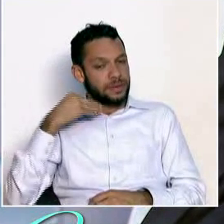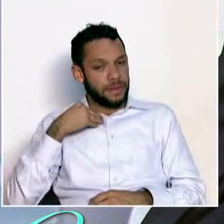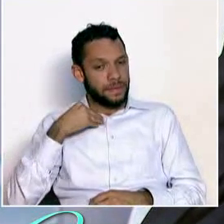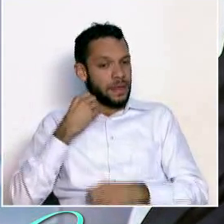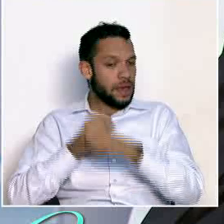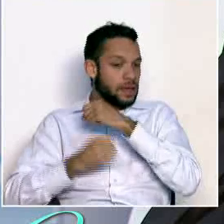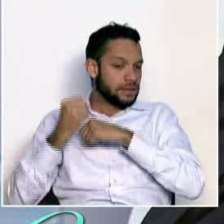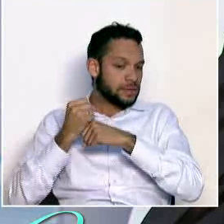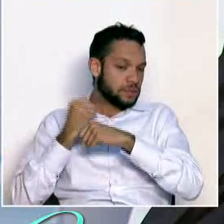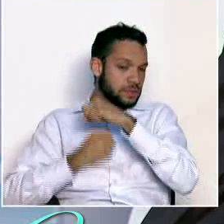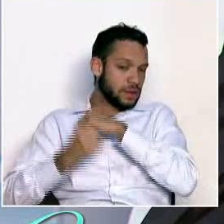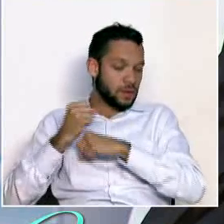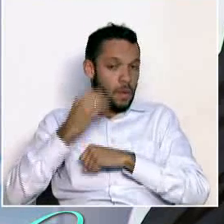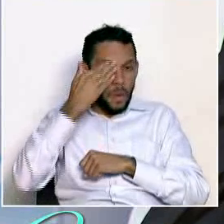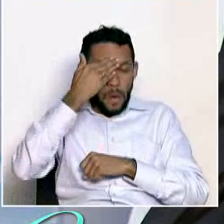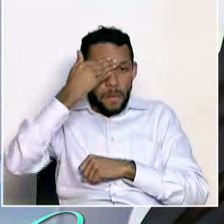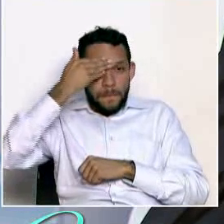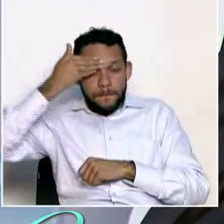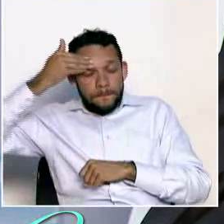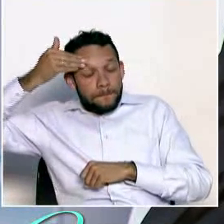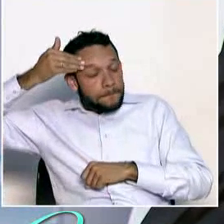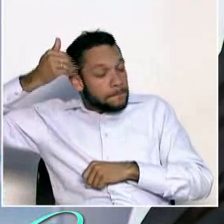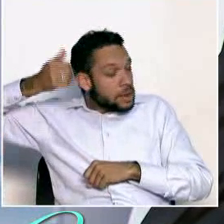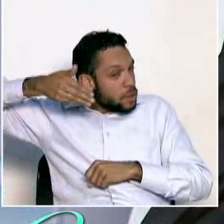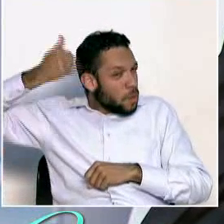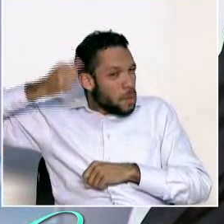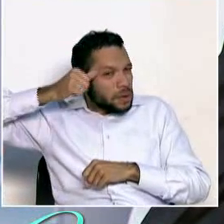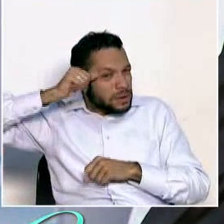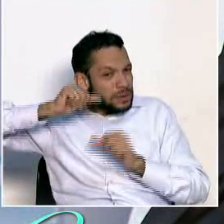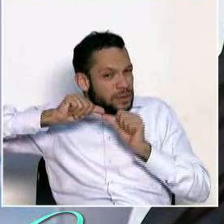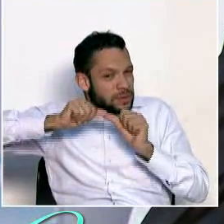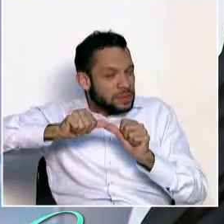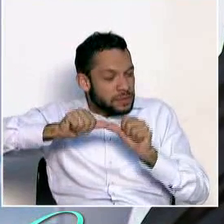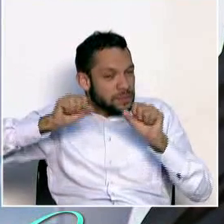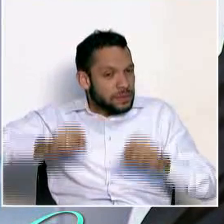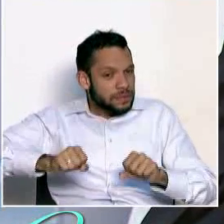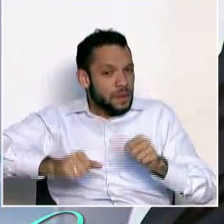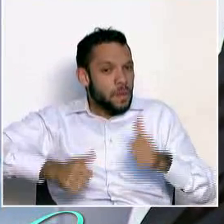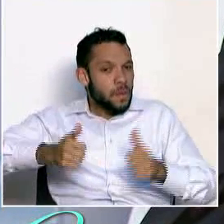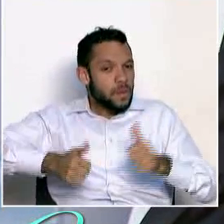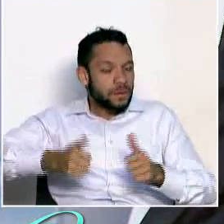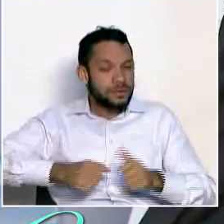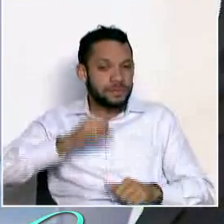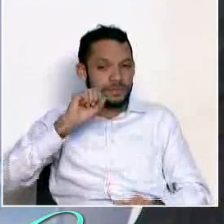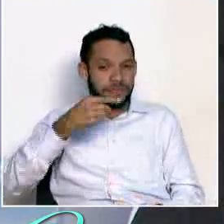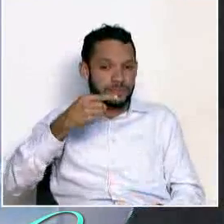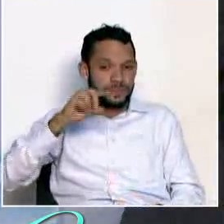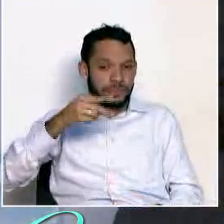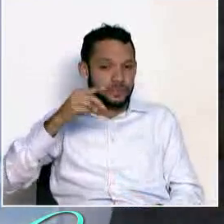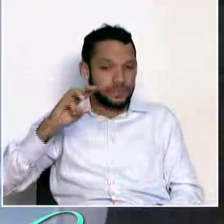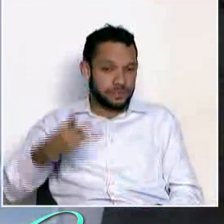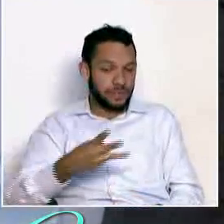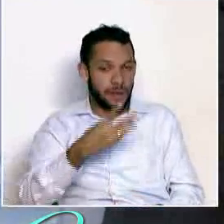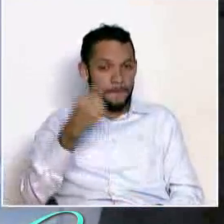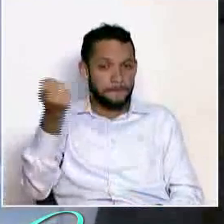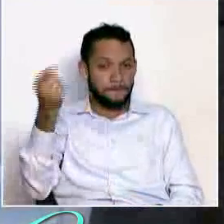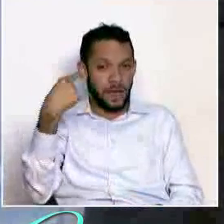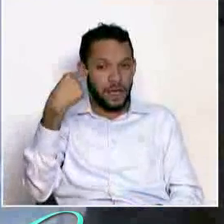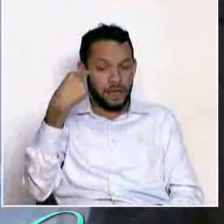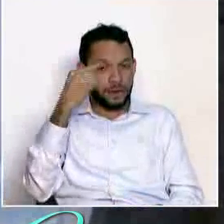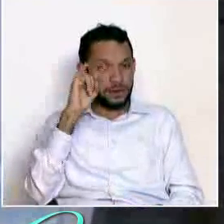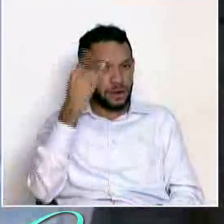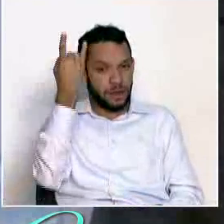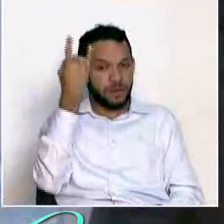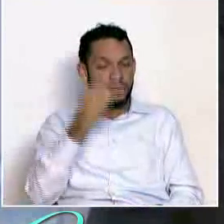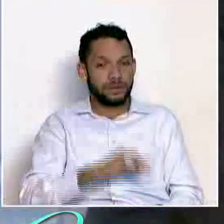largo tiempo olvidado. Uno, dos, tres, ¿qué llega a tu mente?